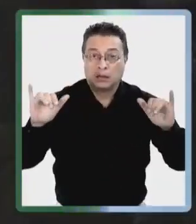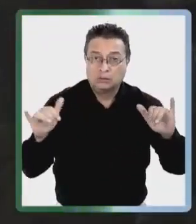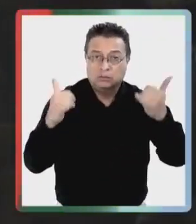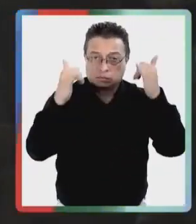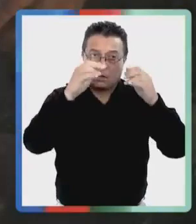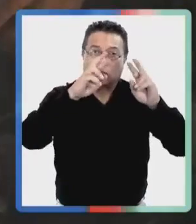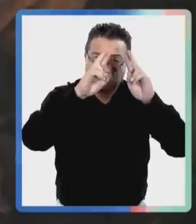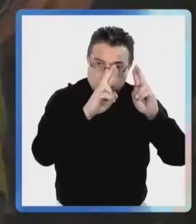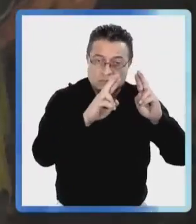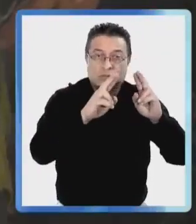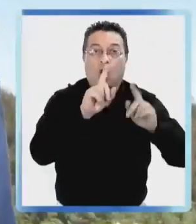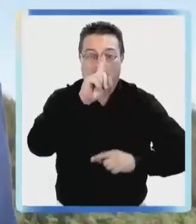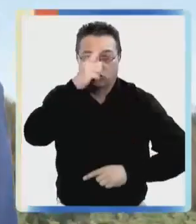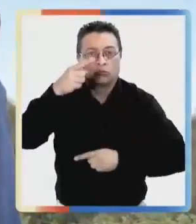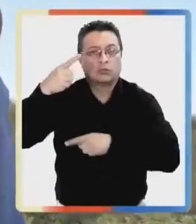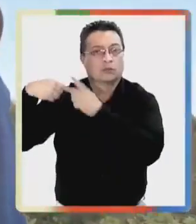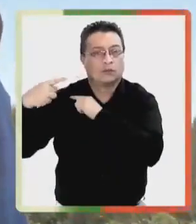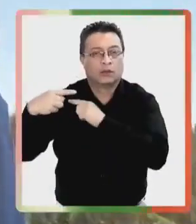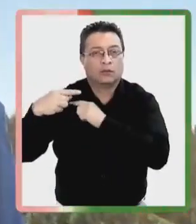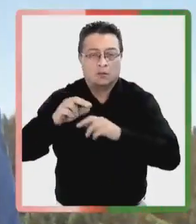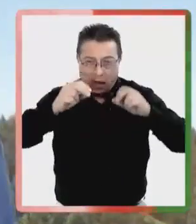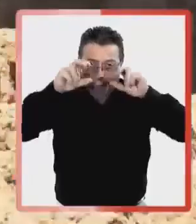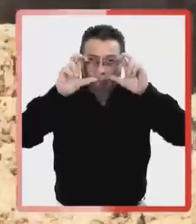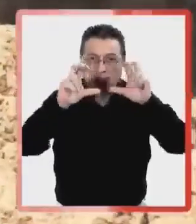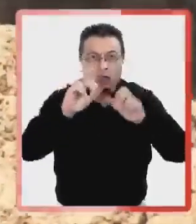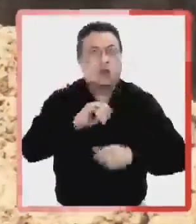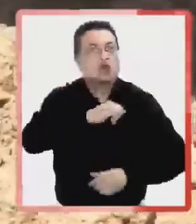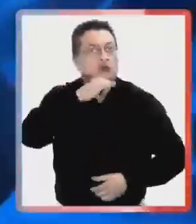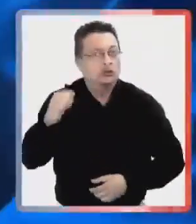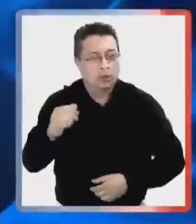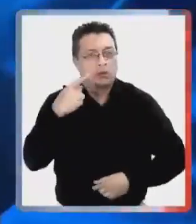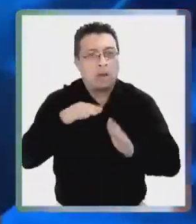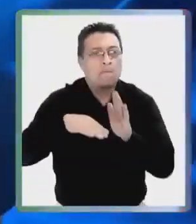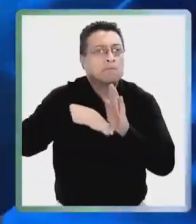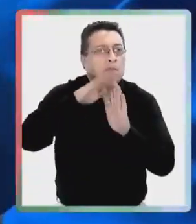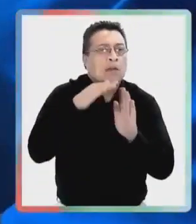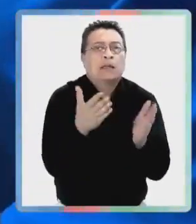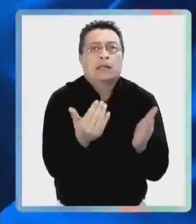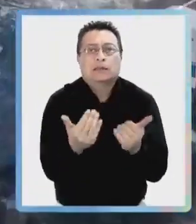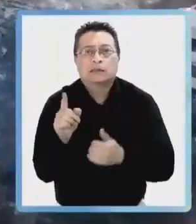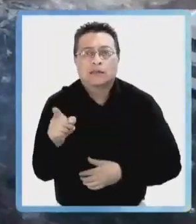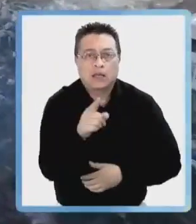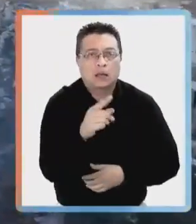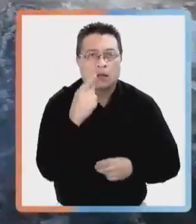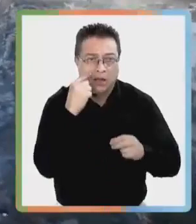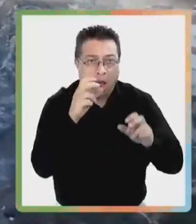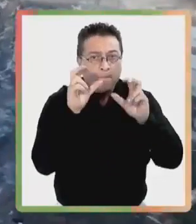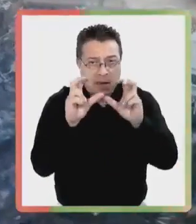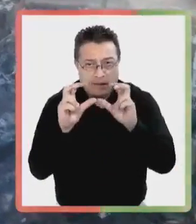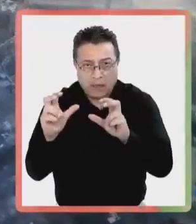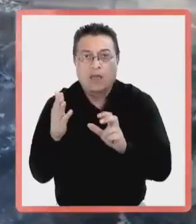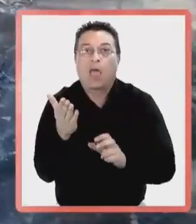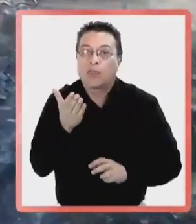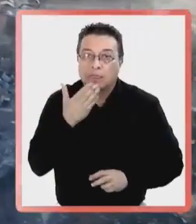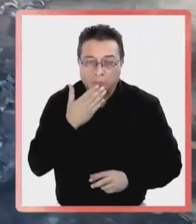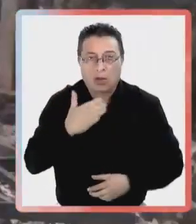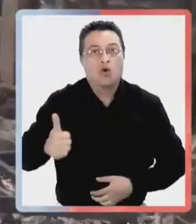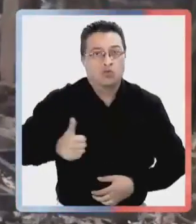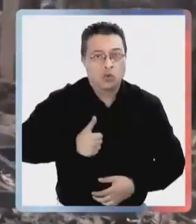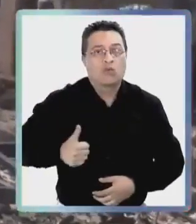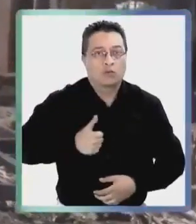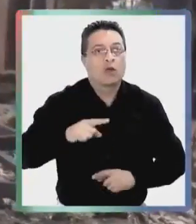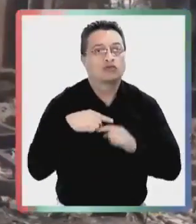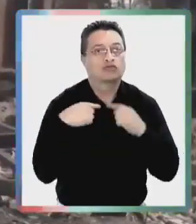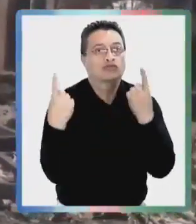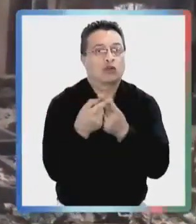Celebramos las tradiciones, siempre atentos a las principales necesidades y pendientes del cumplimiento de